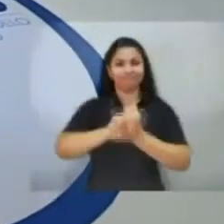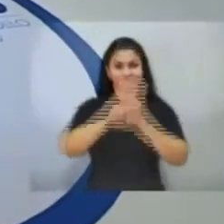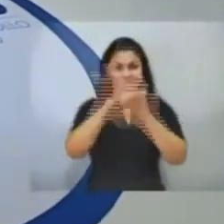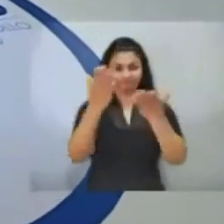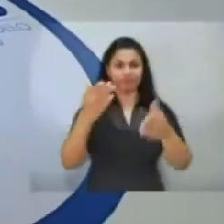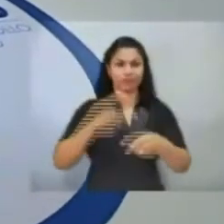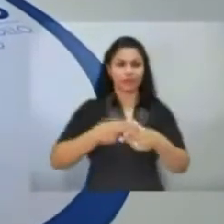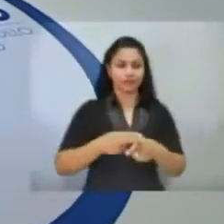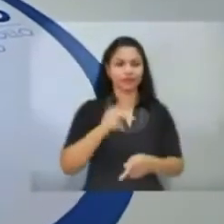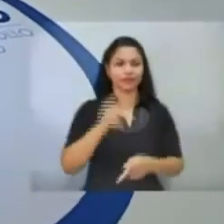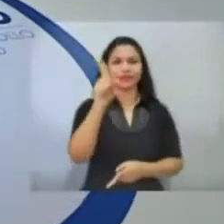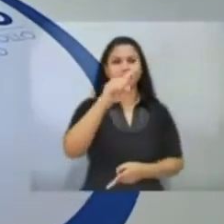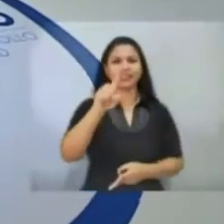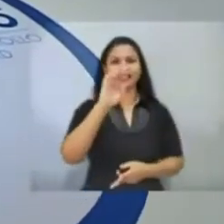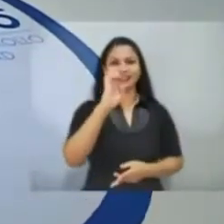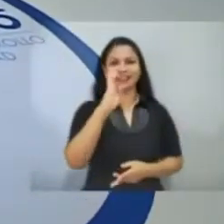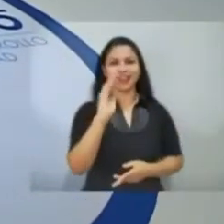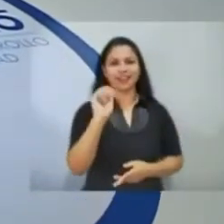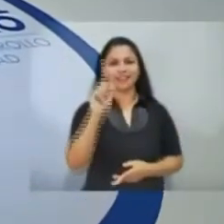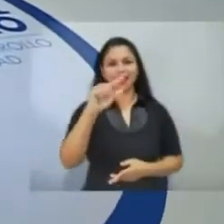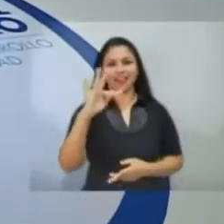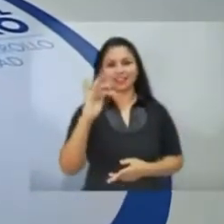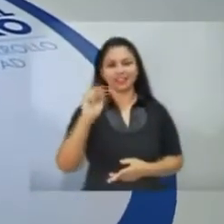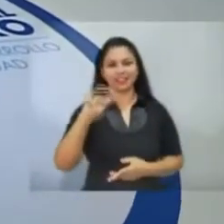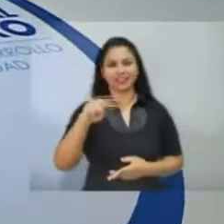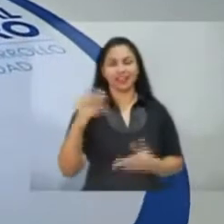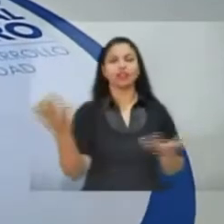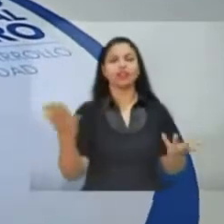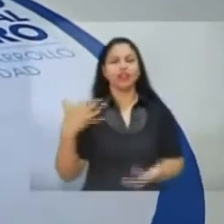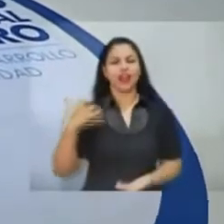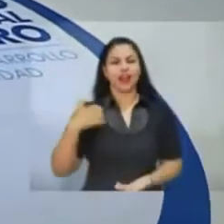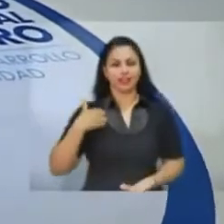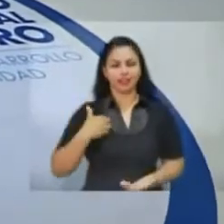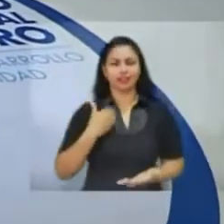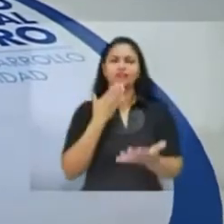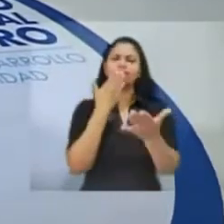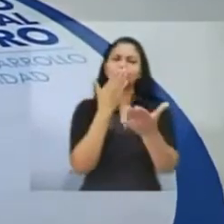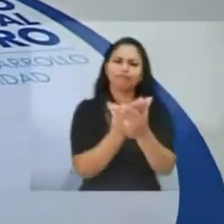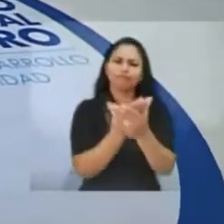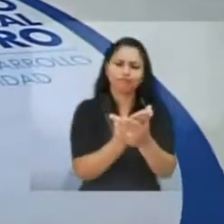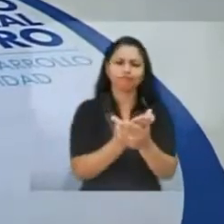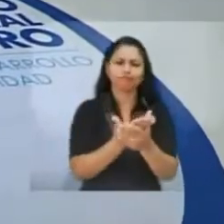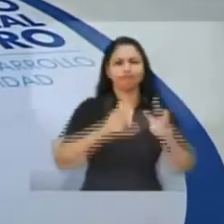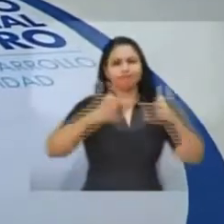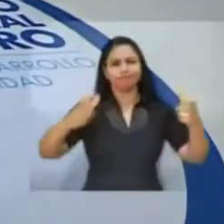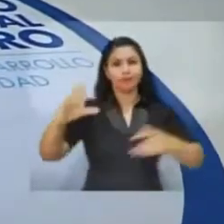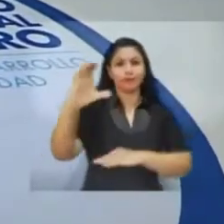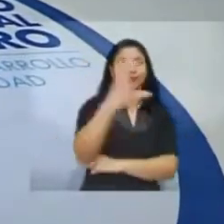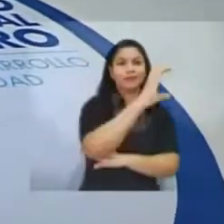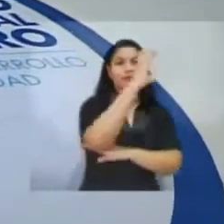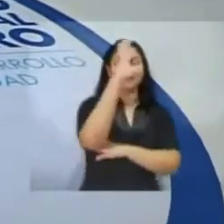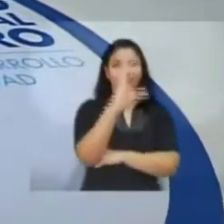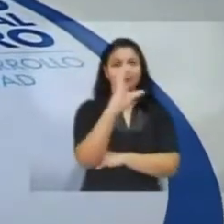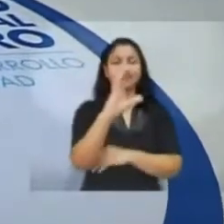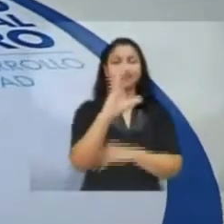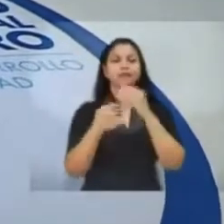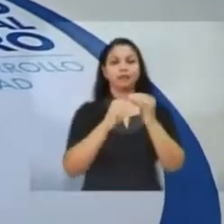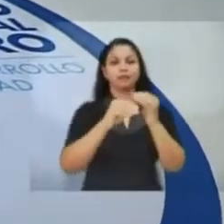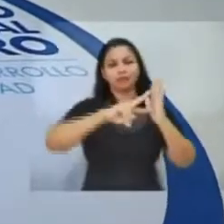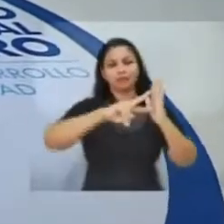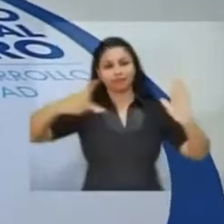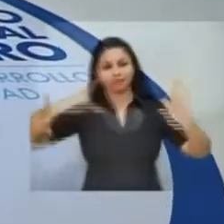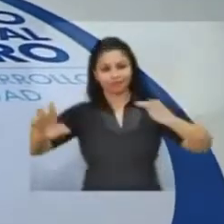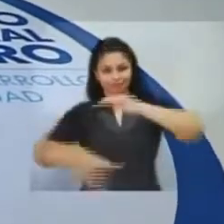desde Buenos Aires. Quiero agradecerles muy especialmente a la Agencia Nacional de Espectro de Colombia, al MINTIC, por este